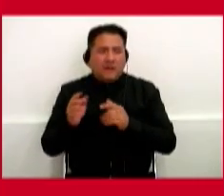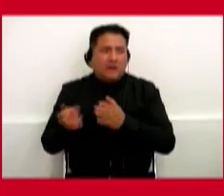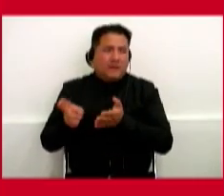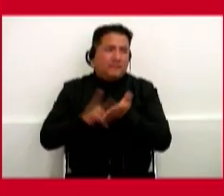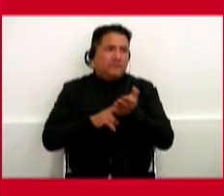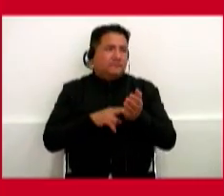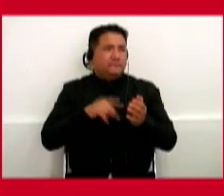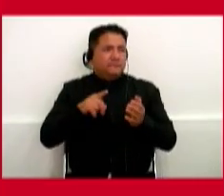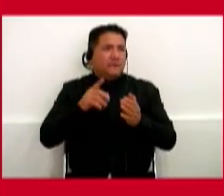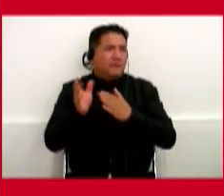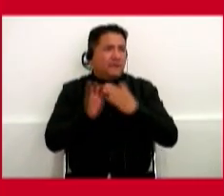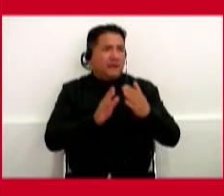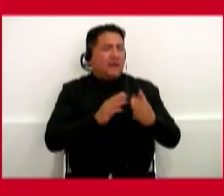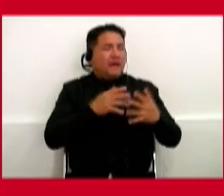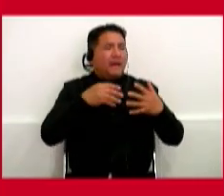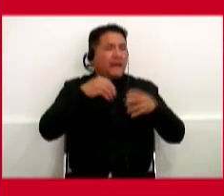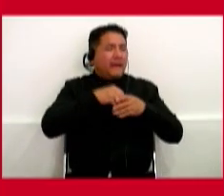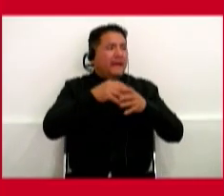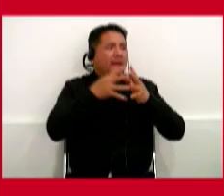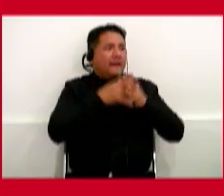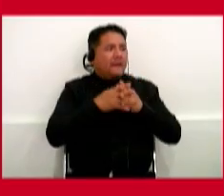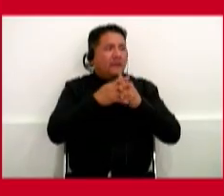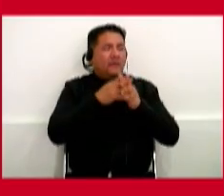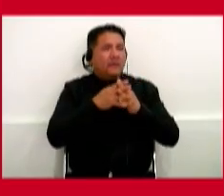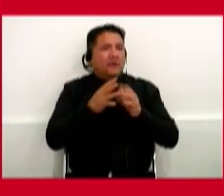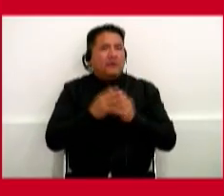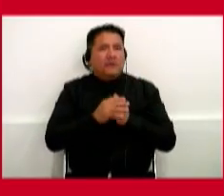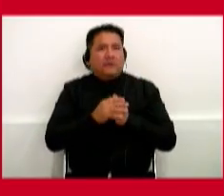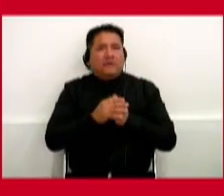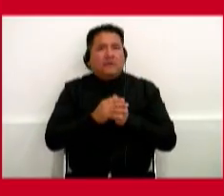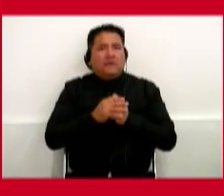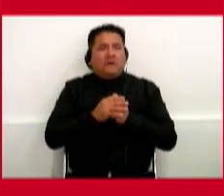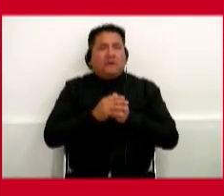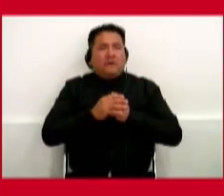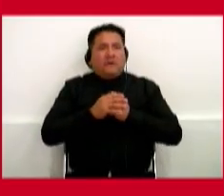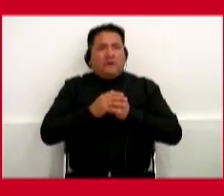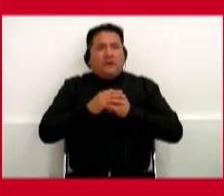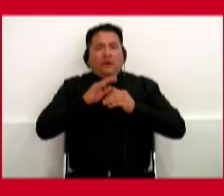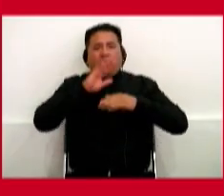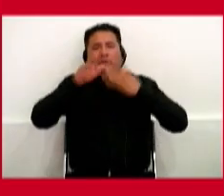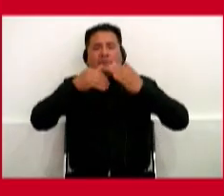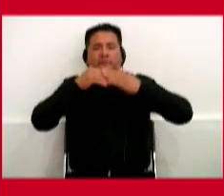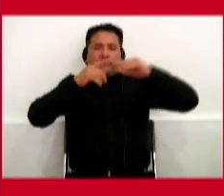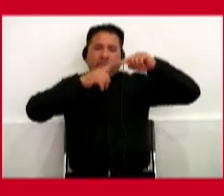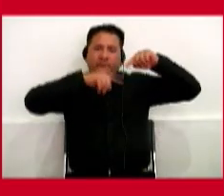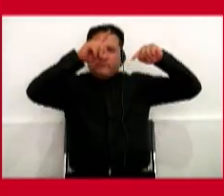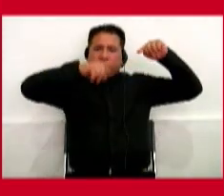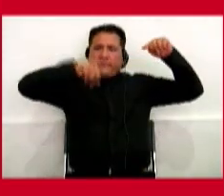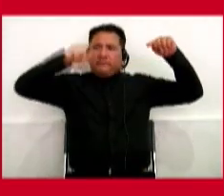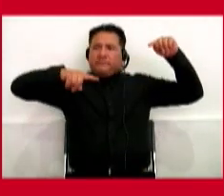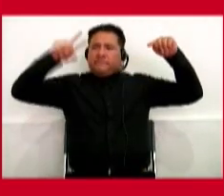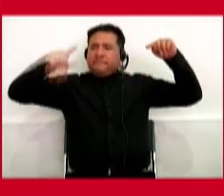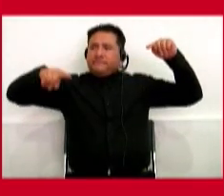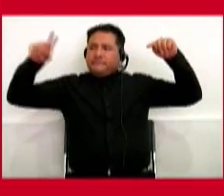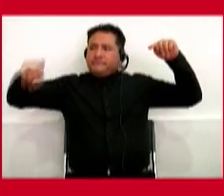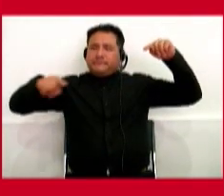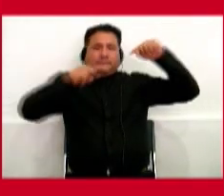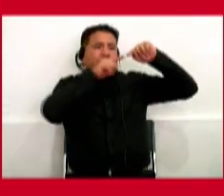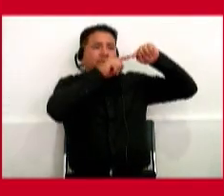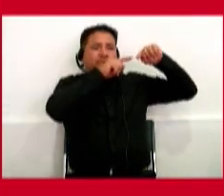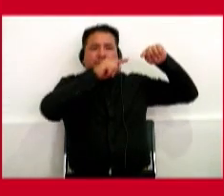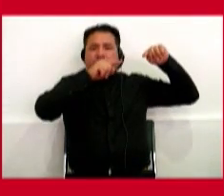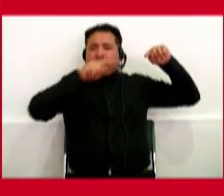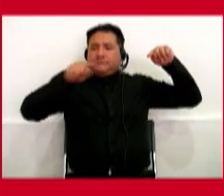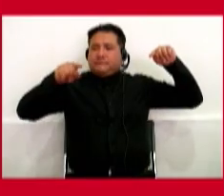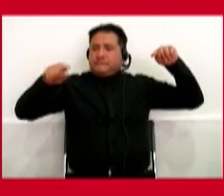este es un caso que vimos en Estados Unidos, pudimos ver que todos los stops que estaban bajo la curva azul eran stops que en realidad en la secuencia original no tenía